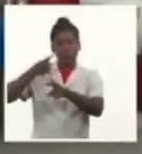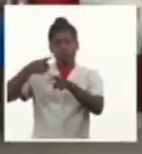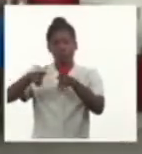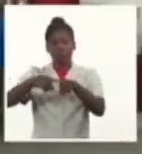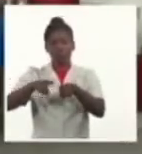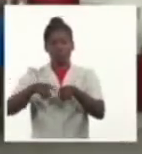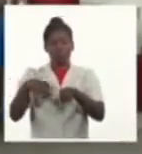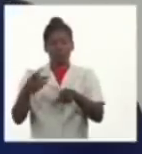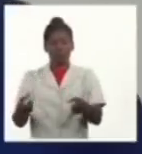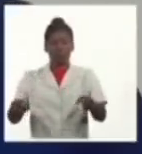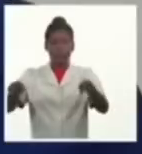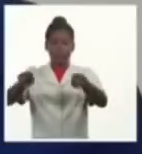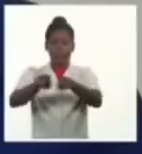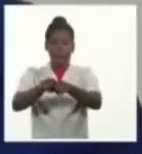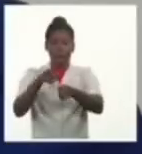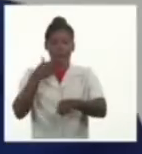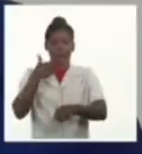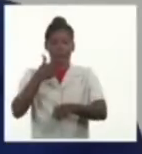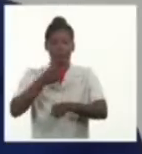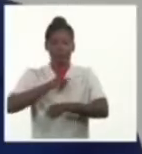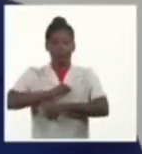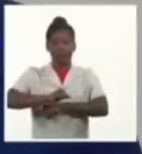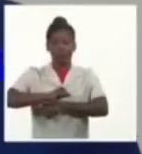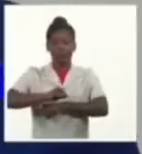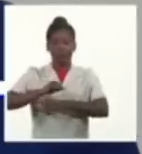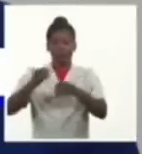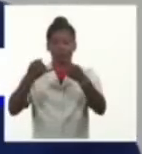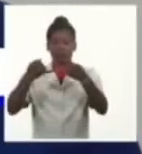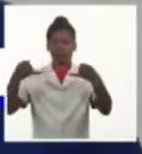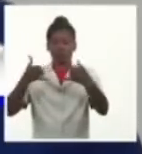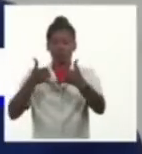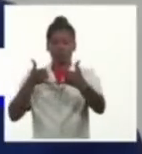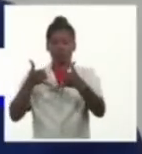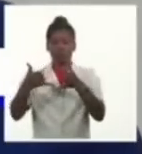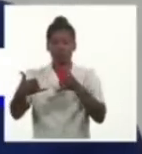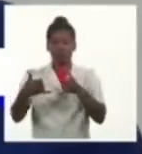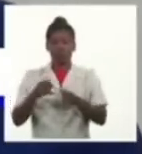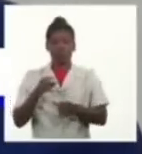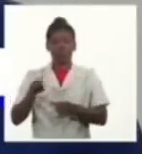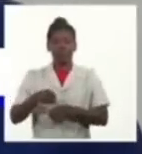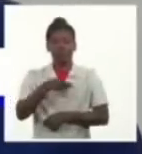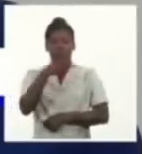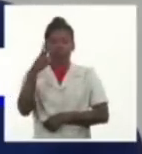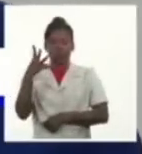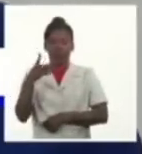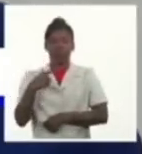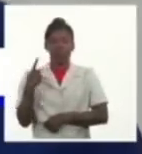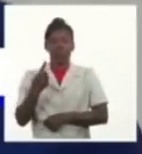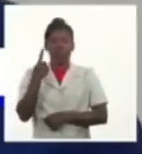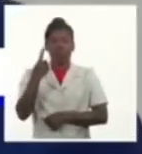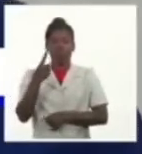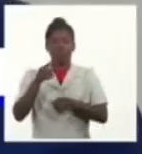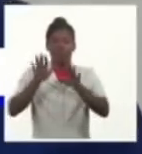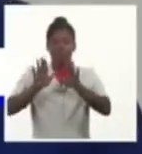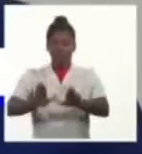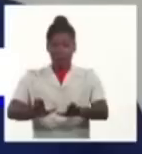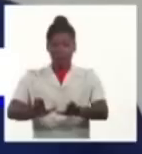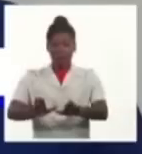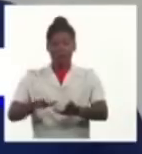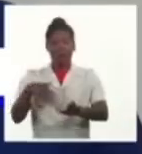posterior contribución. En horas de la madrugada se logró, como estaba planificado, el proceso de enfriamiento. Pudimos entrar en horas de la